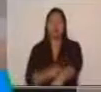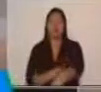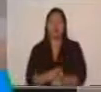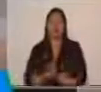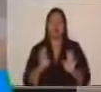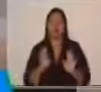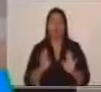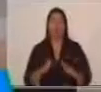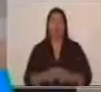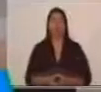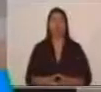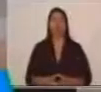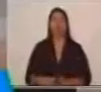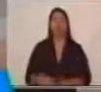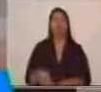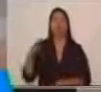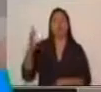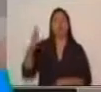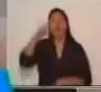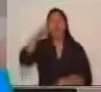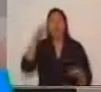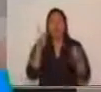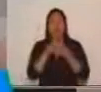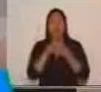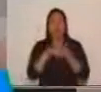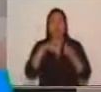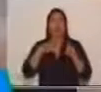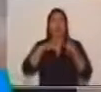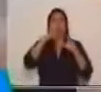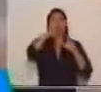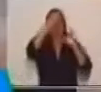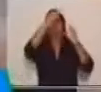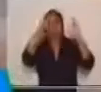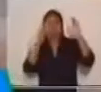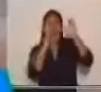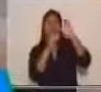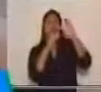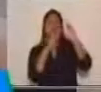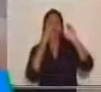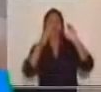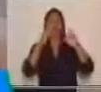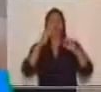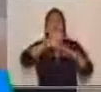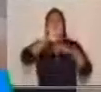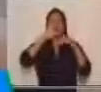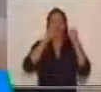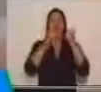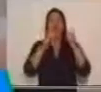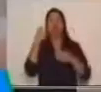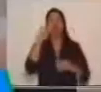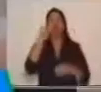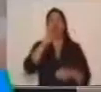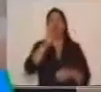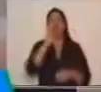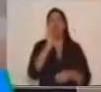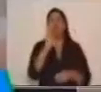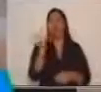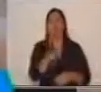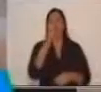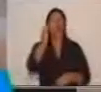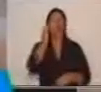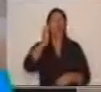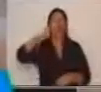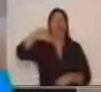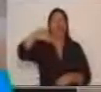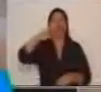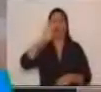literarios también poseen subgéneros literarios, porque pues, obviamente siendo una rama tan extensa debe de tener